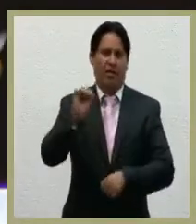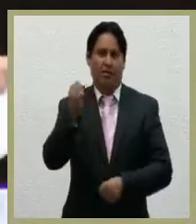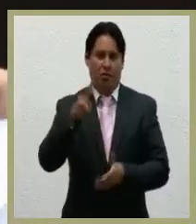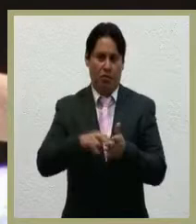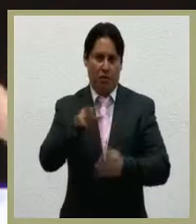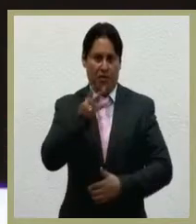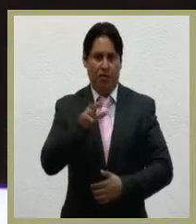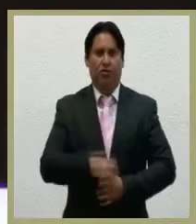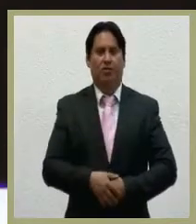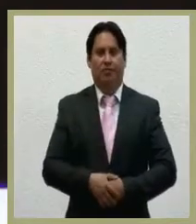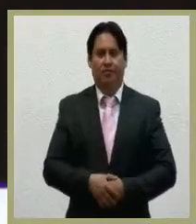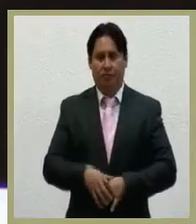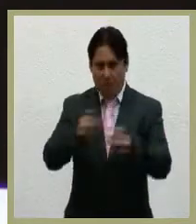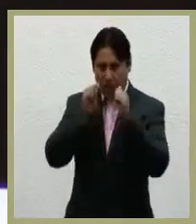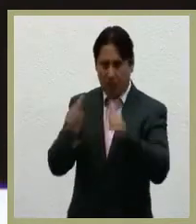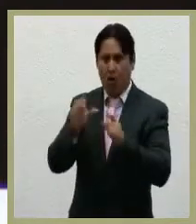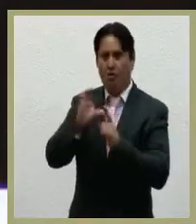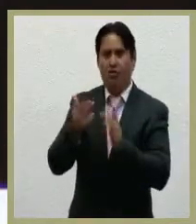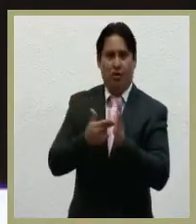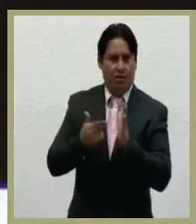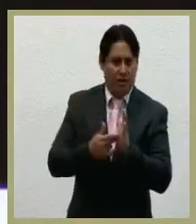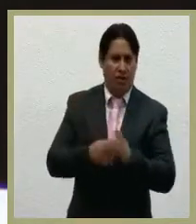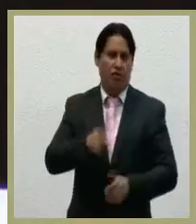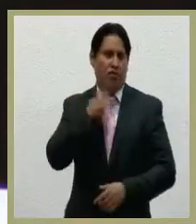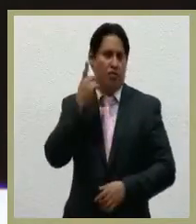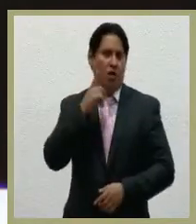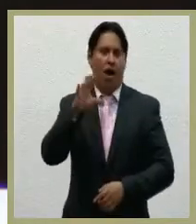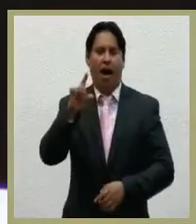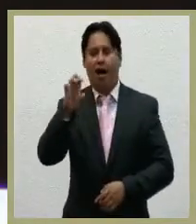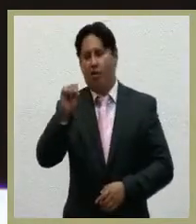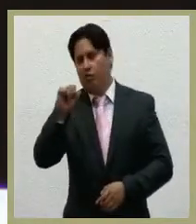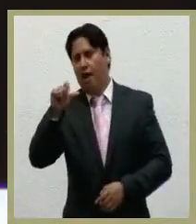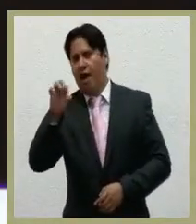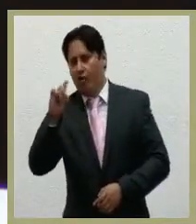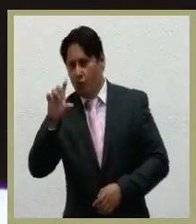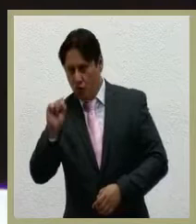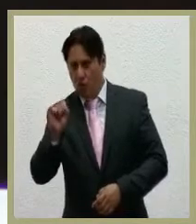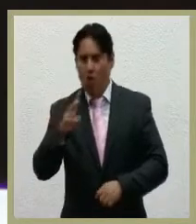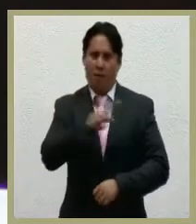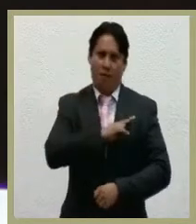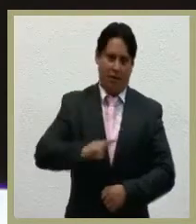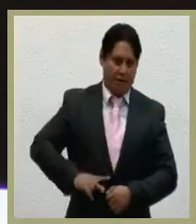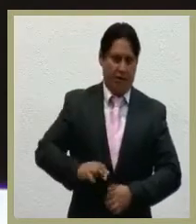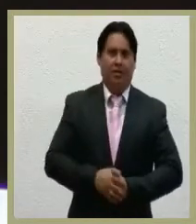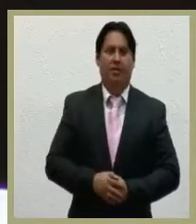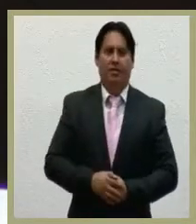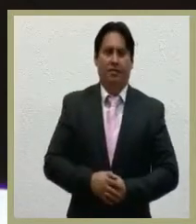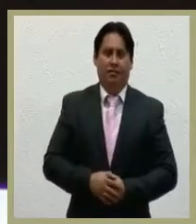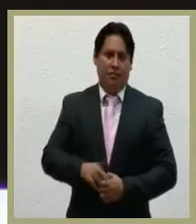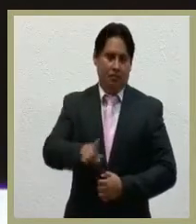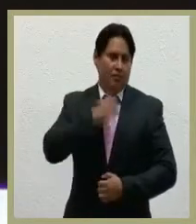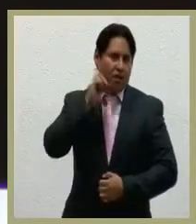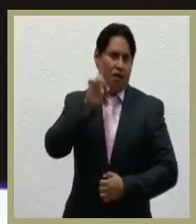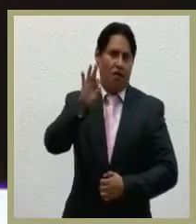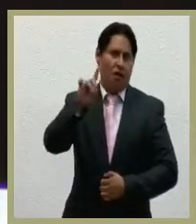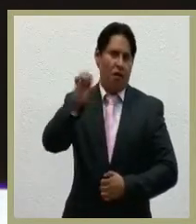2018. Atentamente, por la Comisión de Hacienda, diputado Carlos Arturo Penagos Vargas, vicepresidente. Diputada